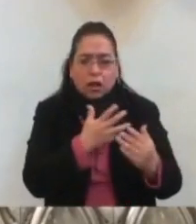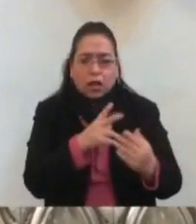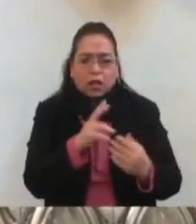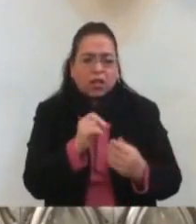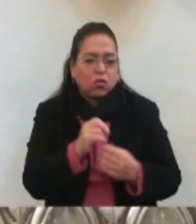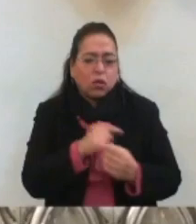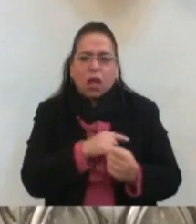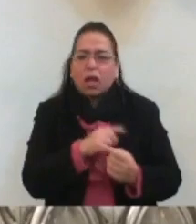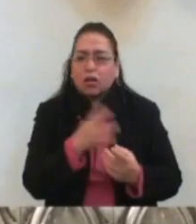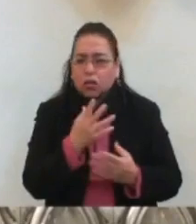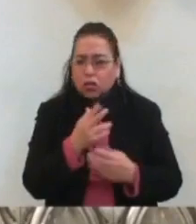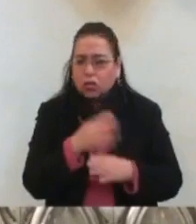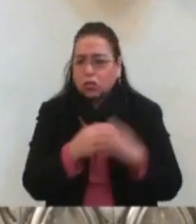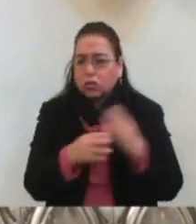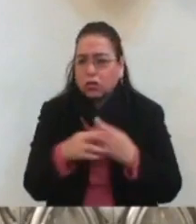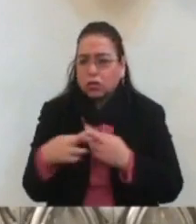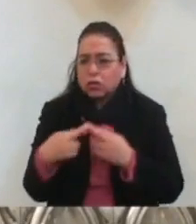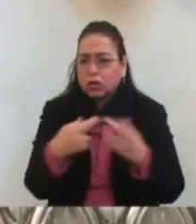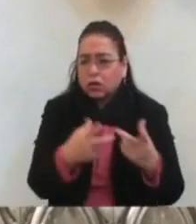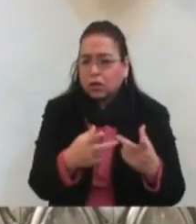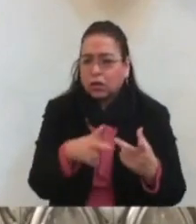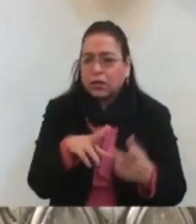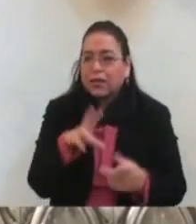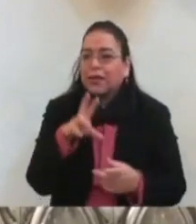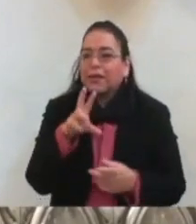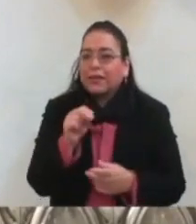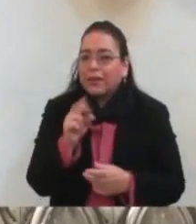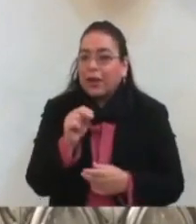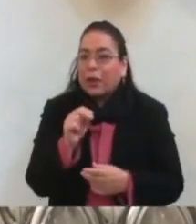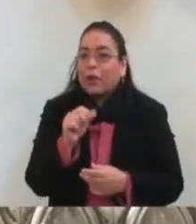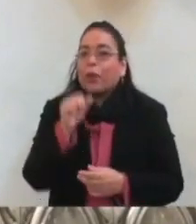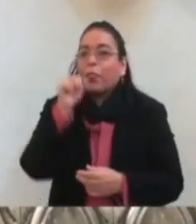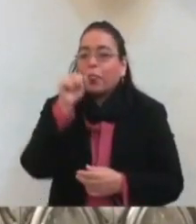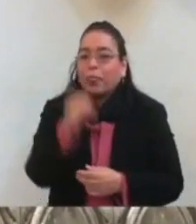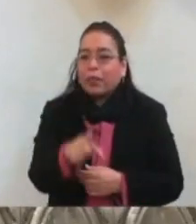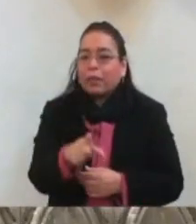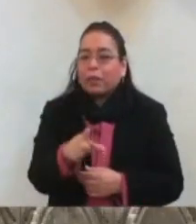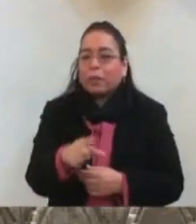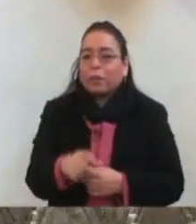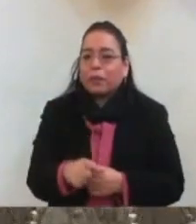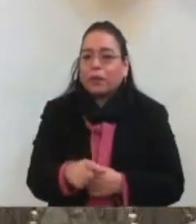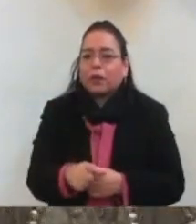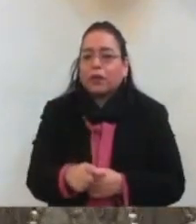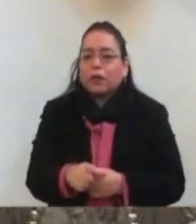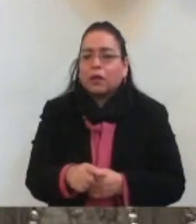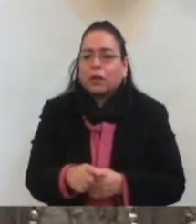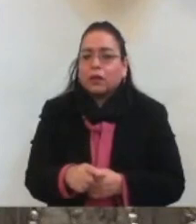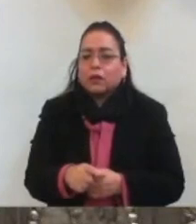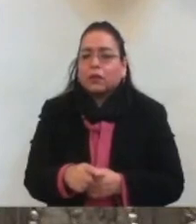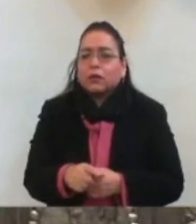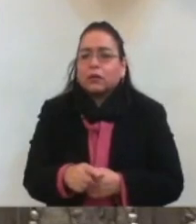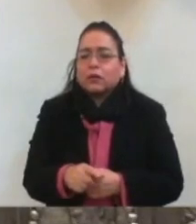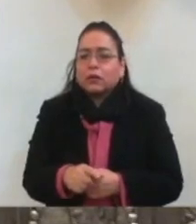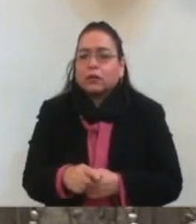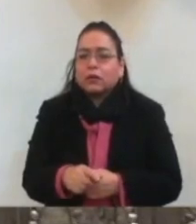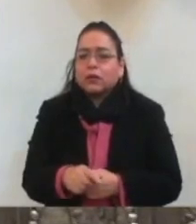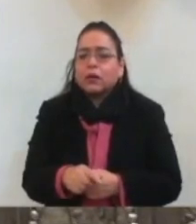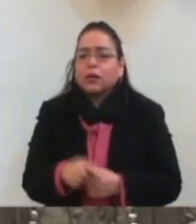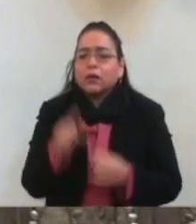no necesitamos es momento de mirar quién realmente